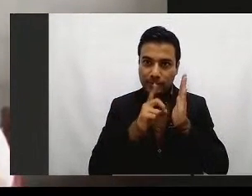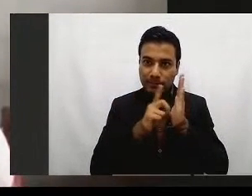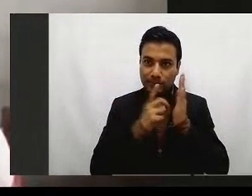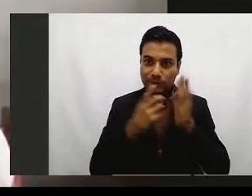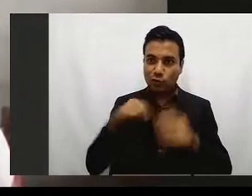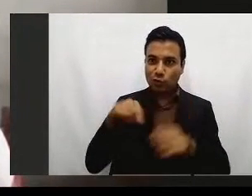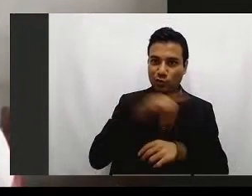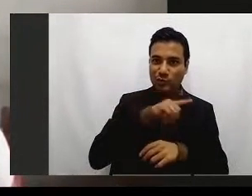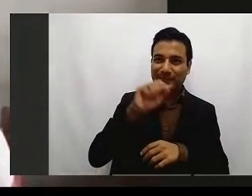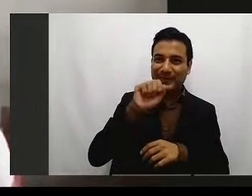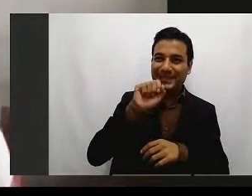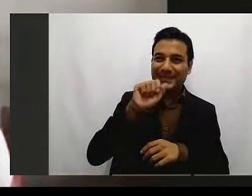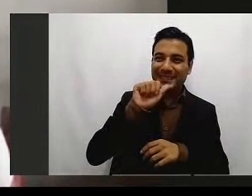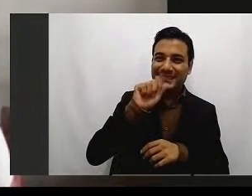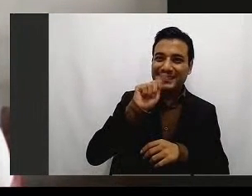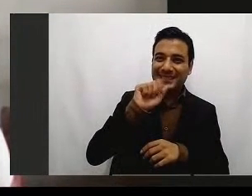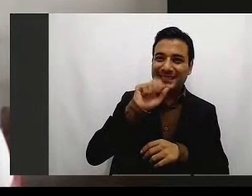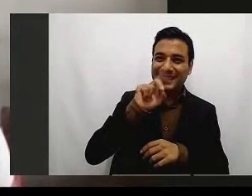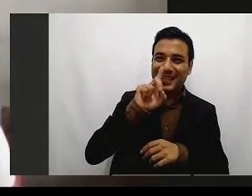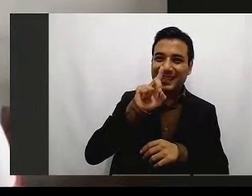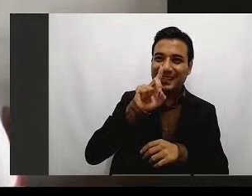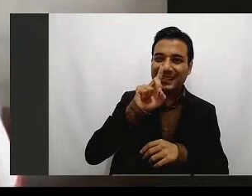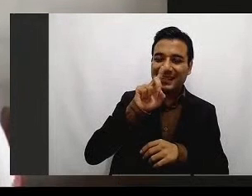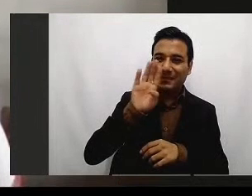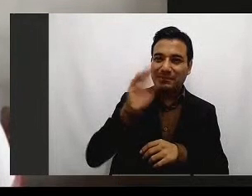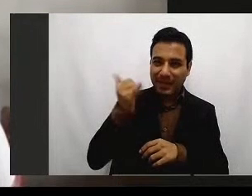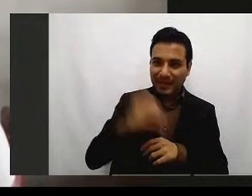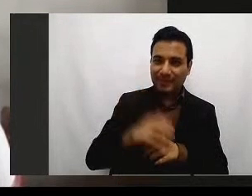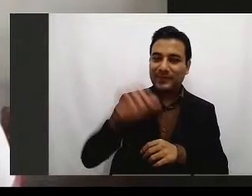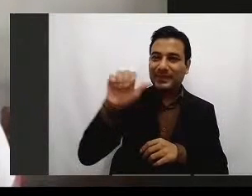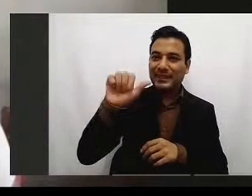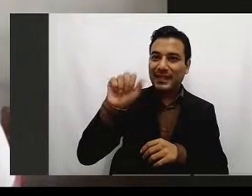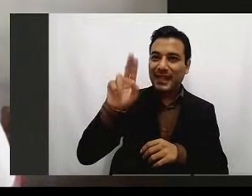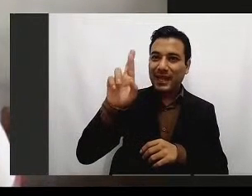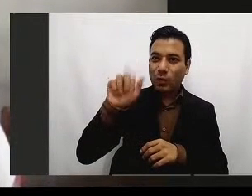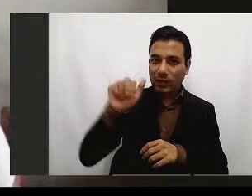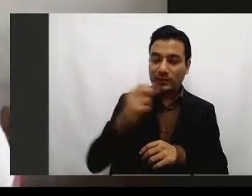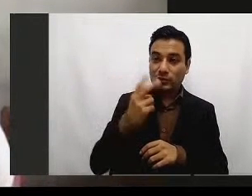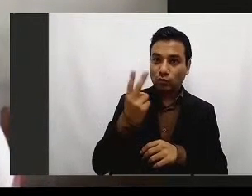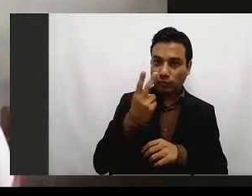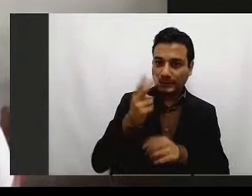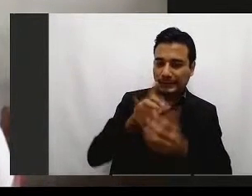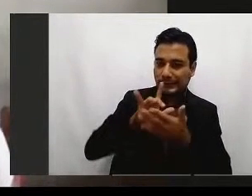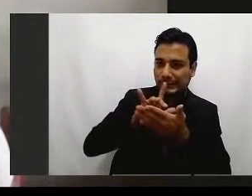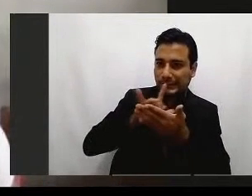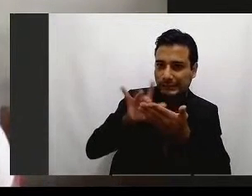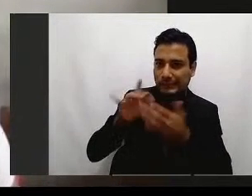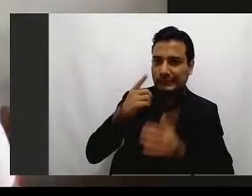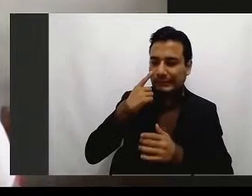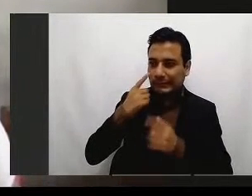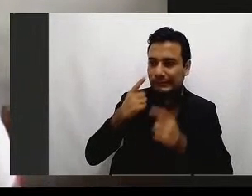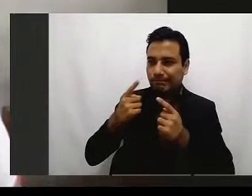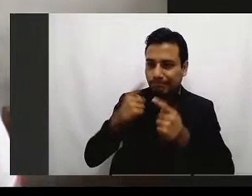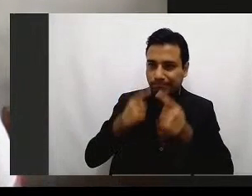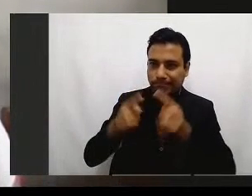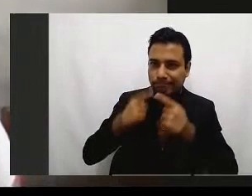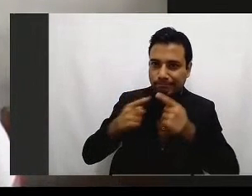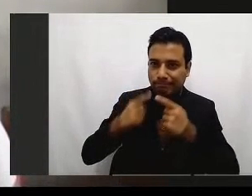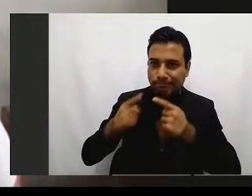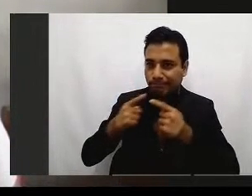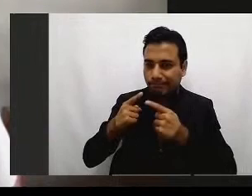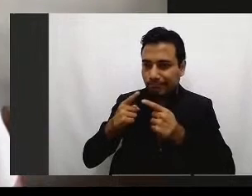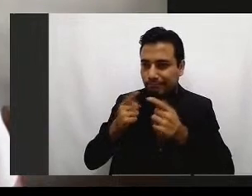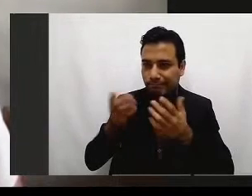¿no? Consistía mucho en tratar de profundizar en esas sesiones colaborativas, facilitar el diálogo, construir de manera